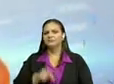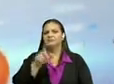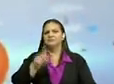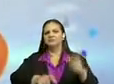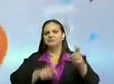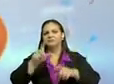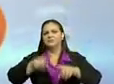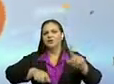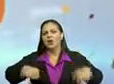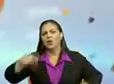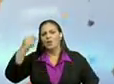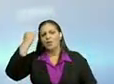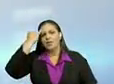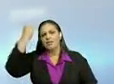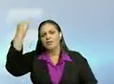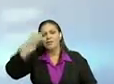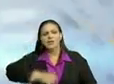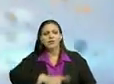nada.